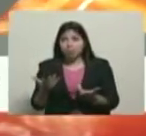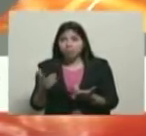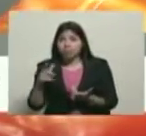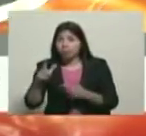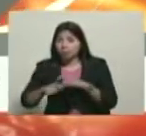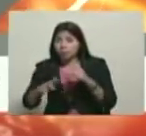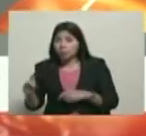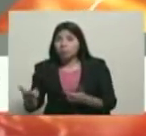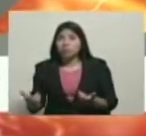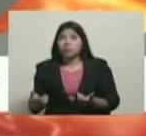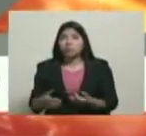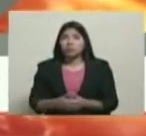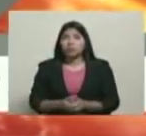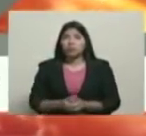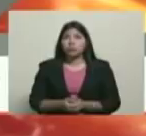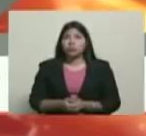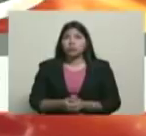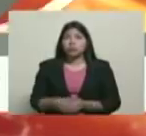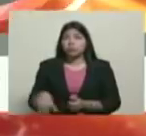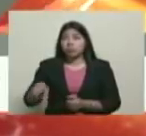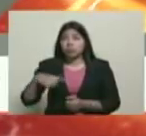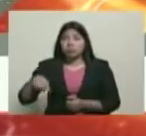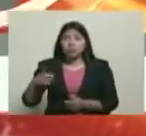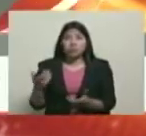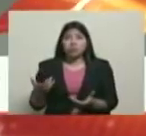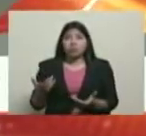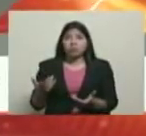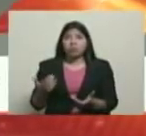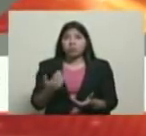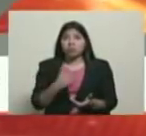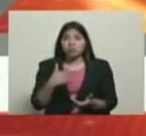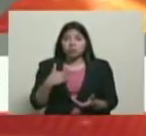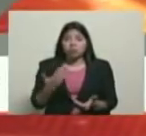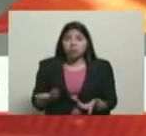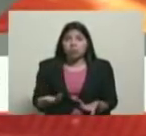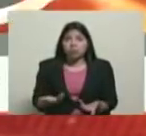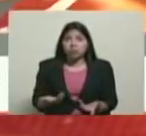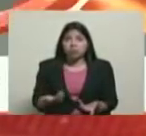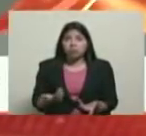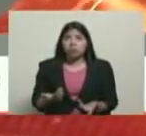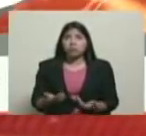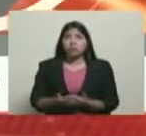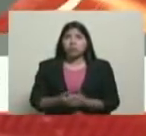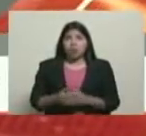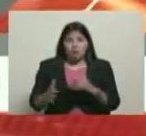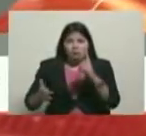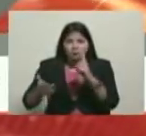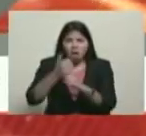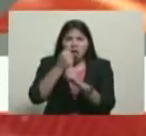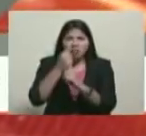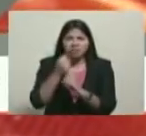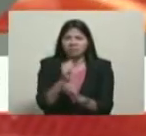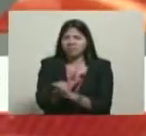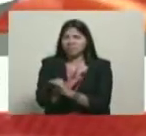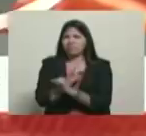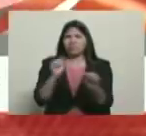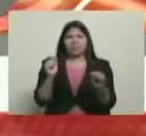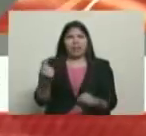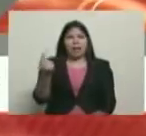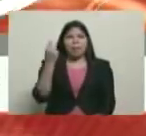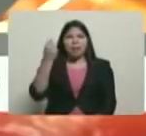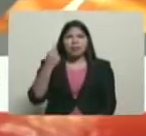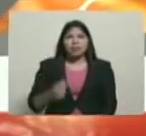donde quisieran ellos, hubiesen querido, pero no lo van a lograr jamás, mantener una especie